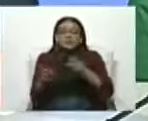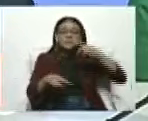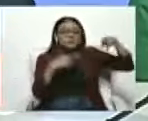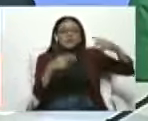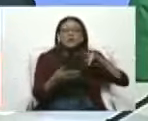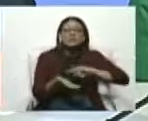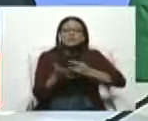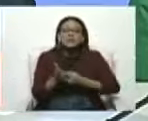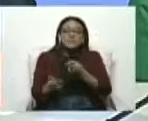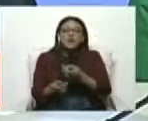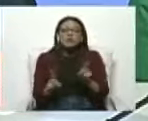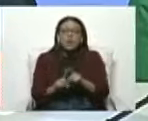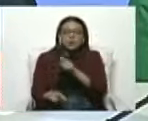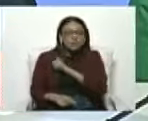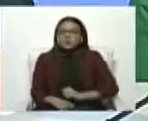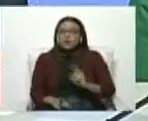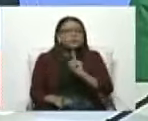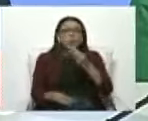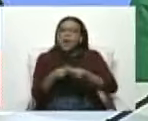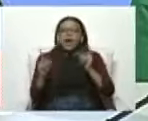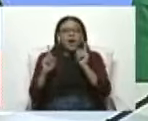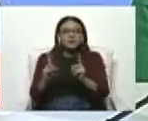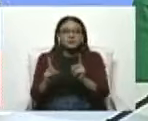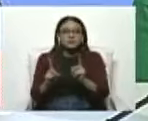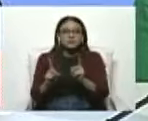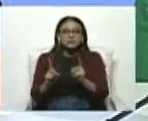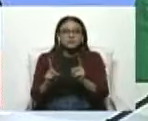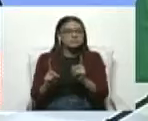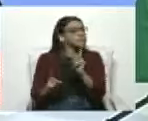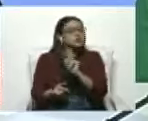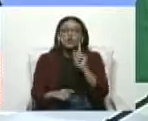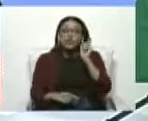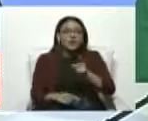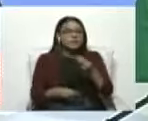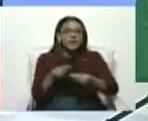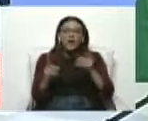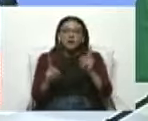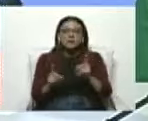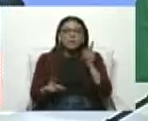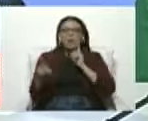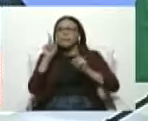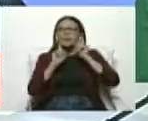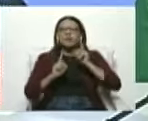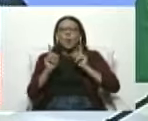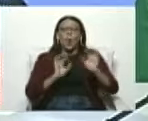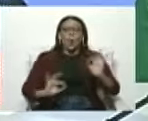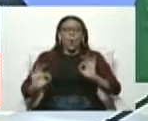tampoco, al pueblo tampoco. Se está cayendo a coba, a mentiras.